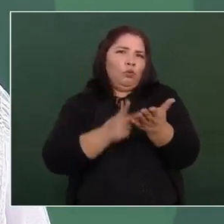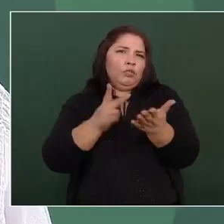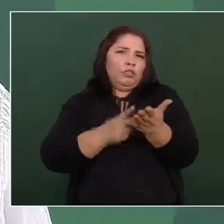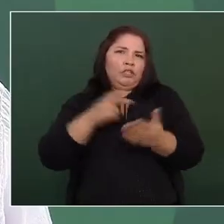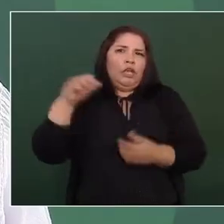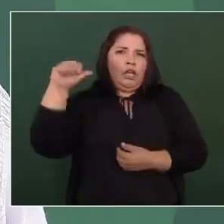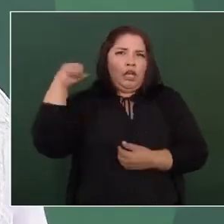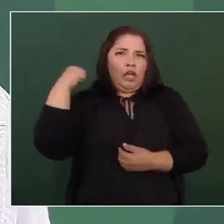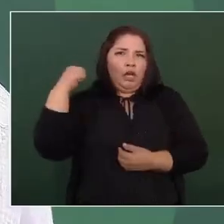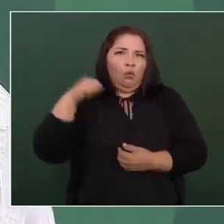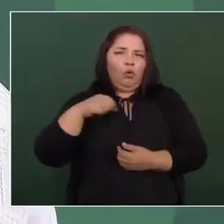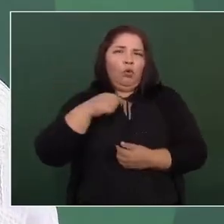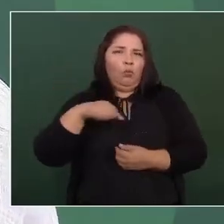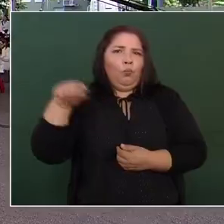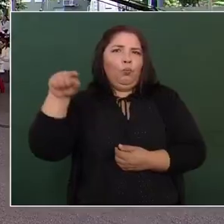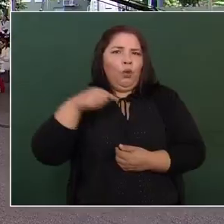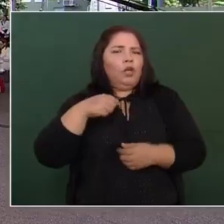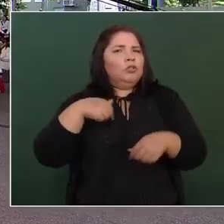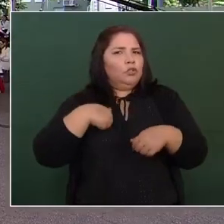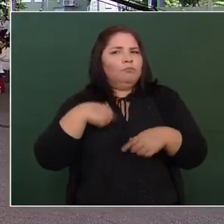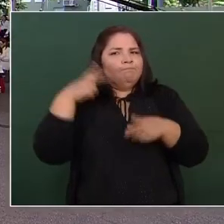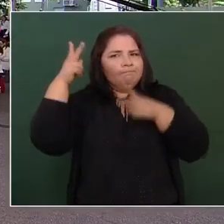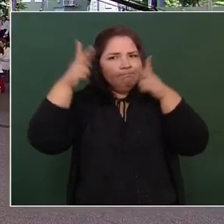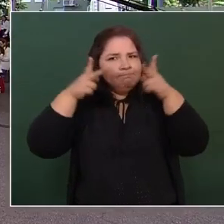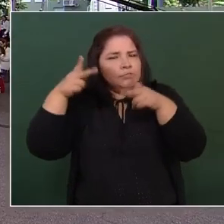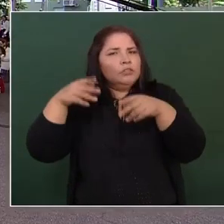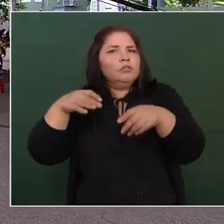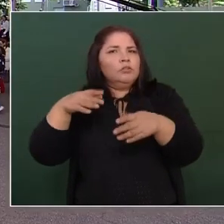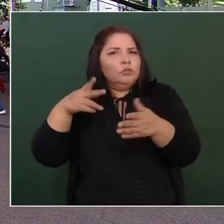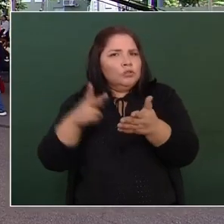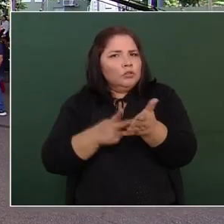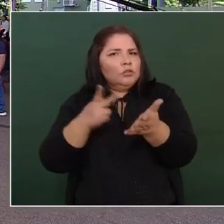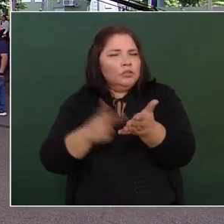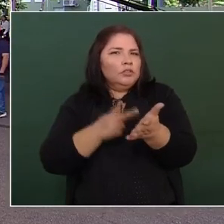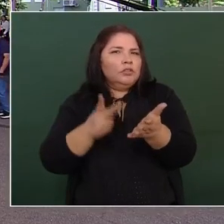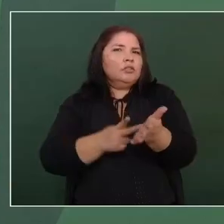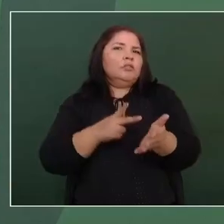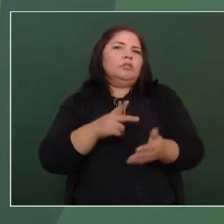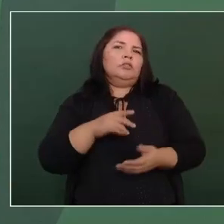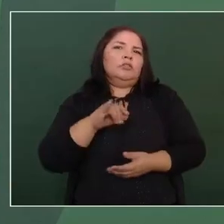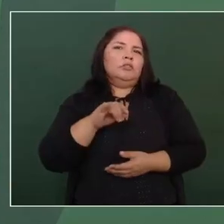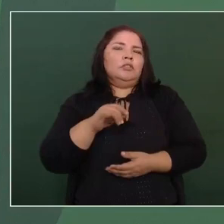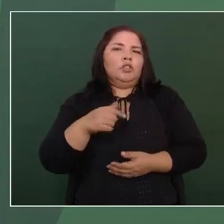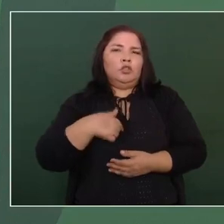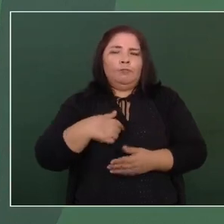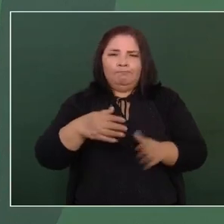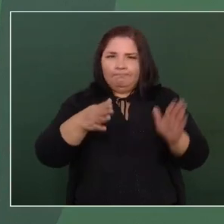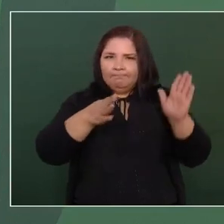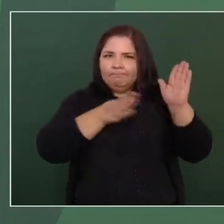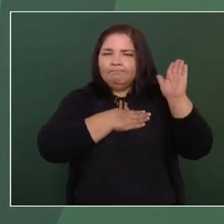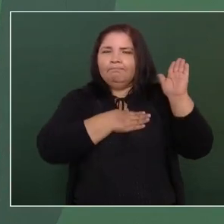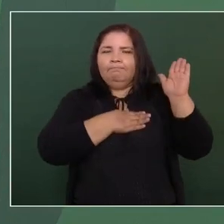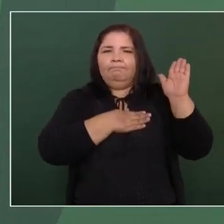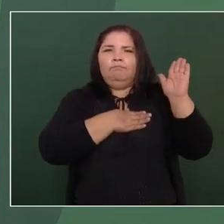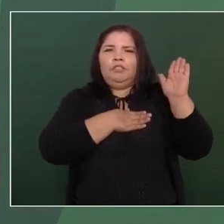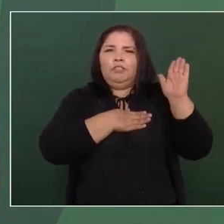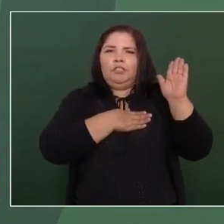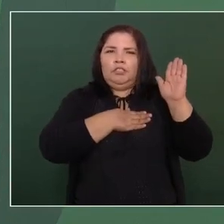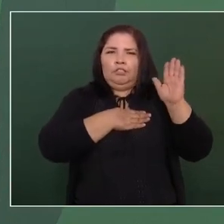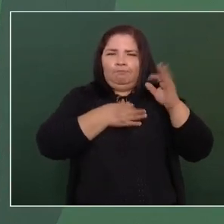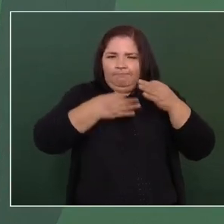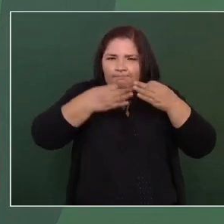Acapulco, voy a seguir visitando Acapulco, tengo un compromiso